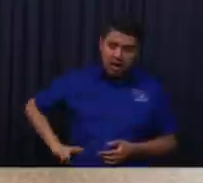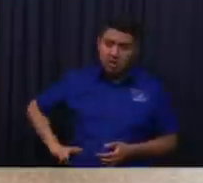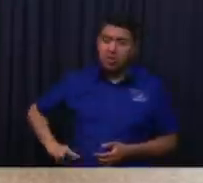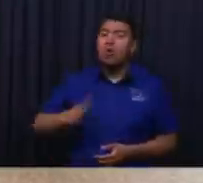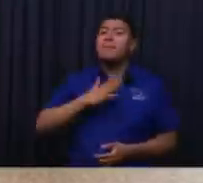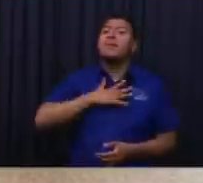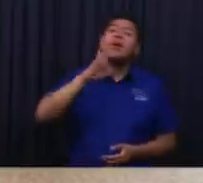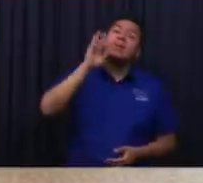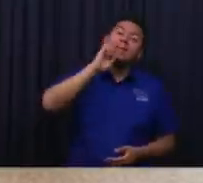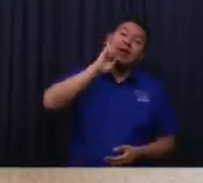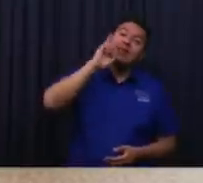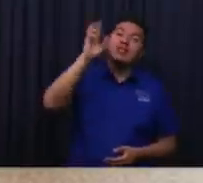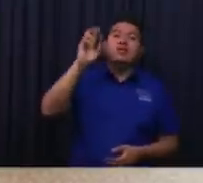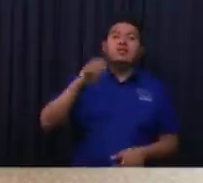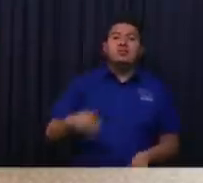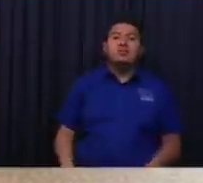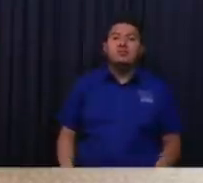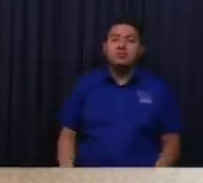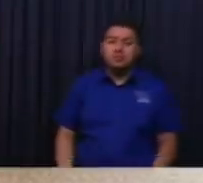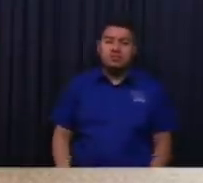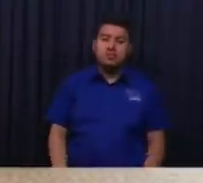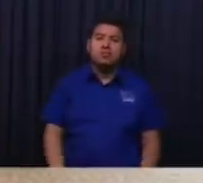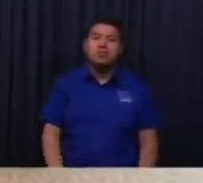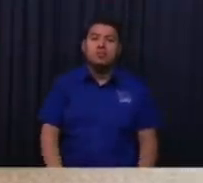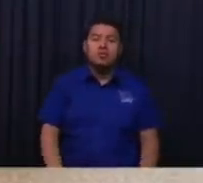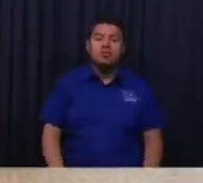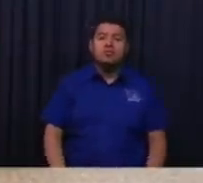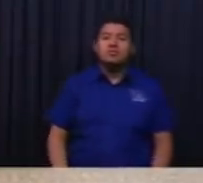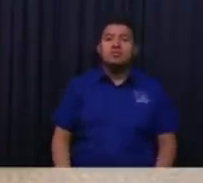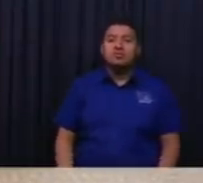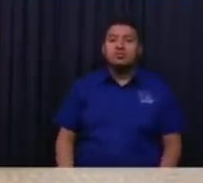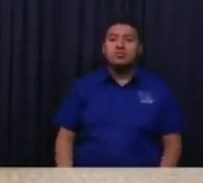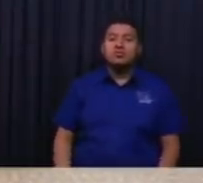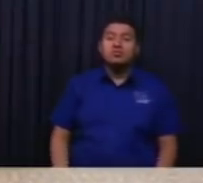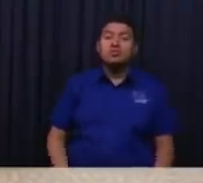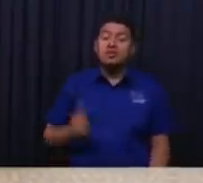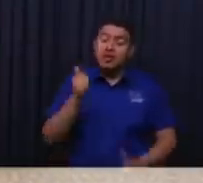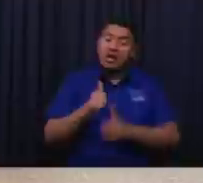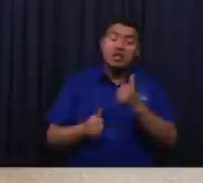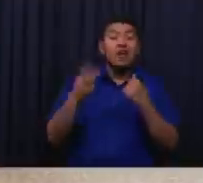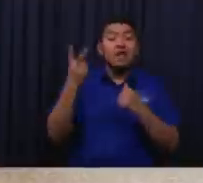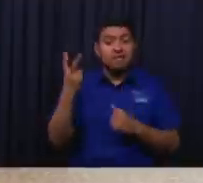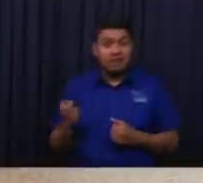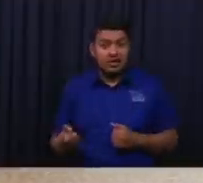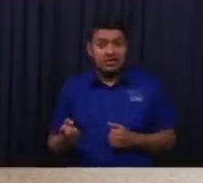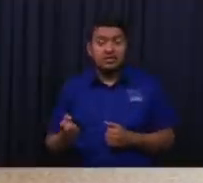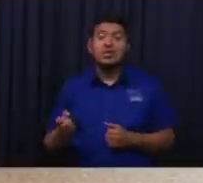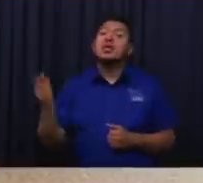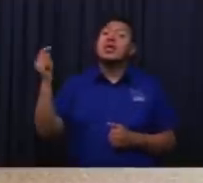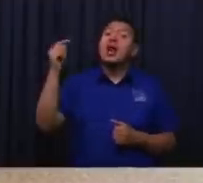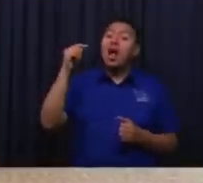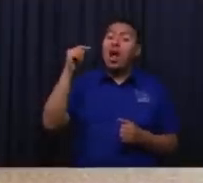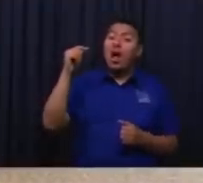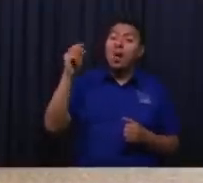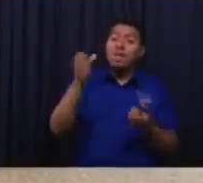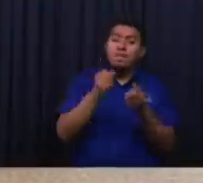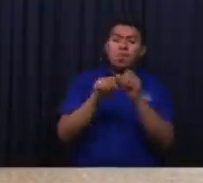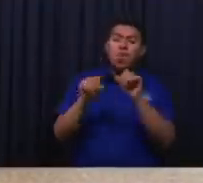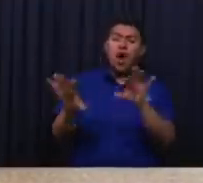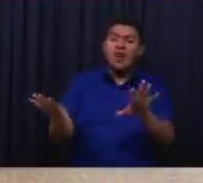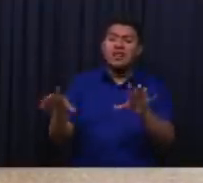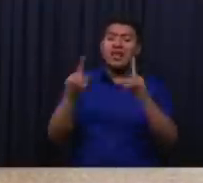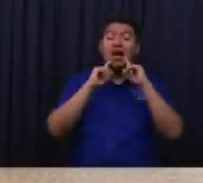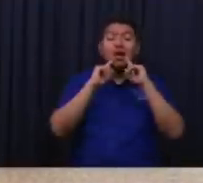lo escatológico, porque incluso dice en 1 Corintios: cada vez que esto hagáis, mi muerte anunciáis. Y con ella